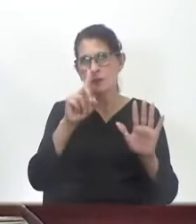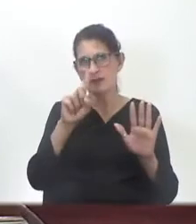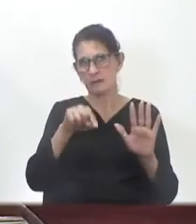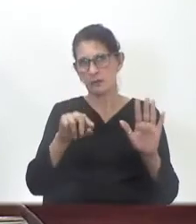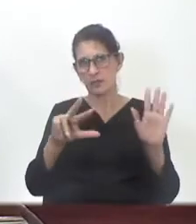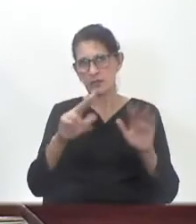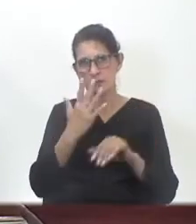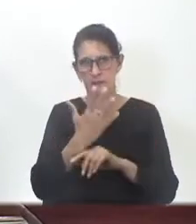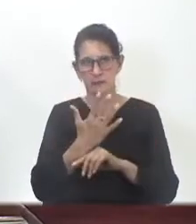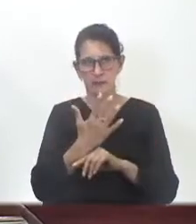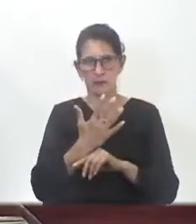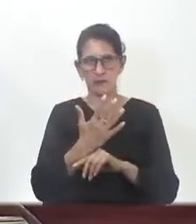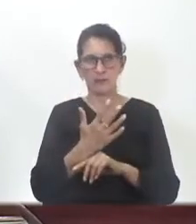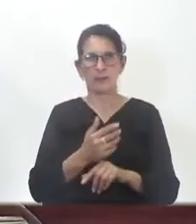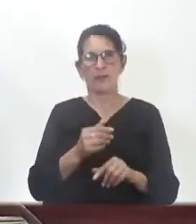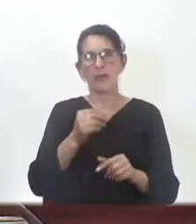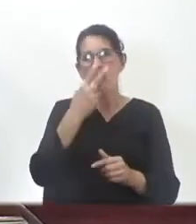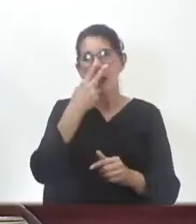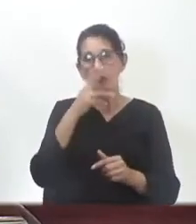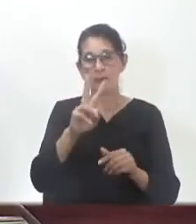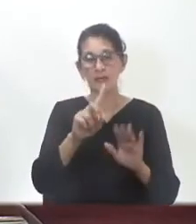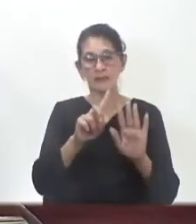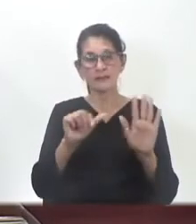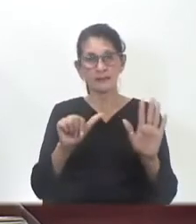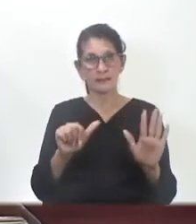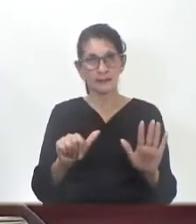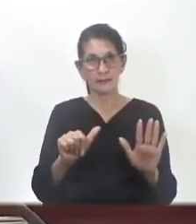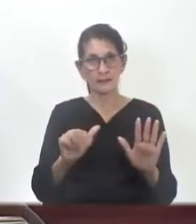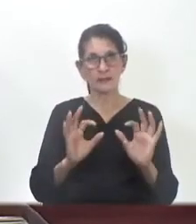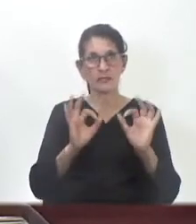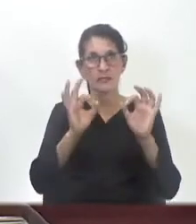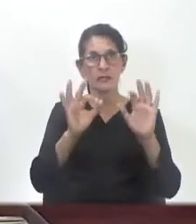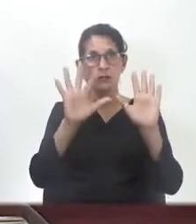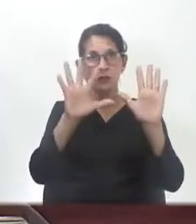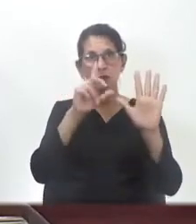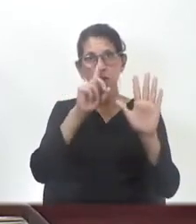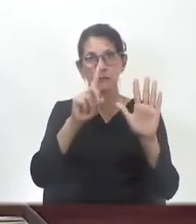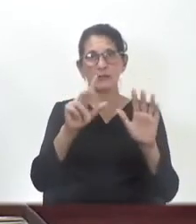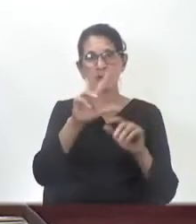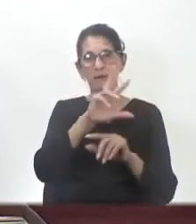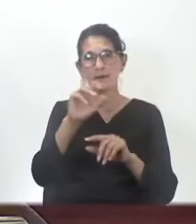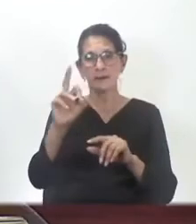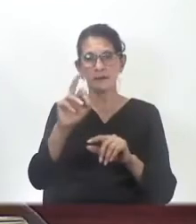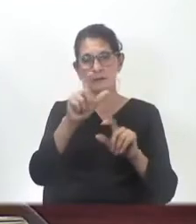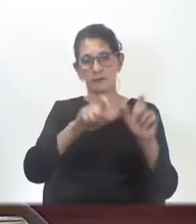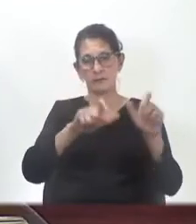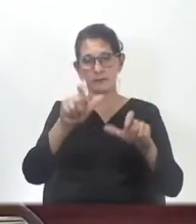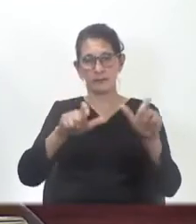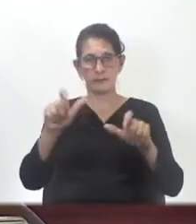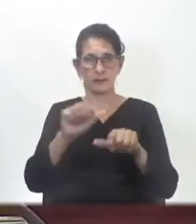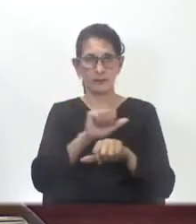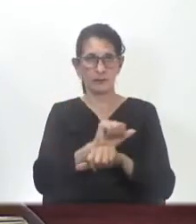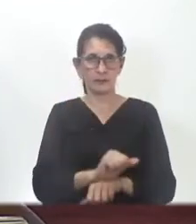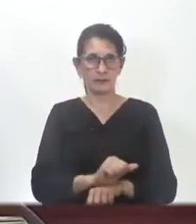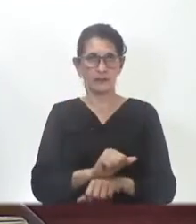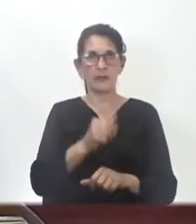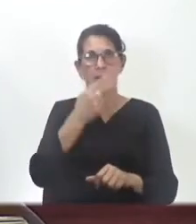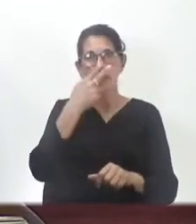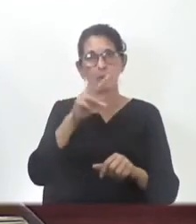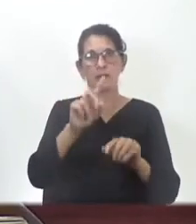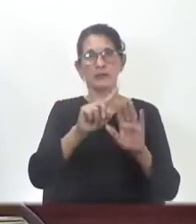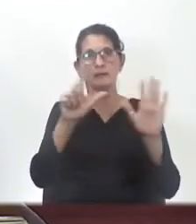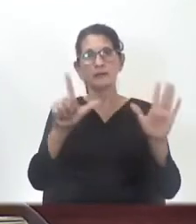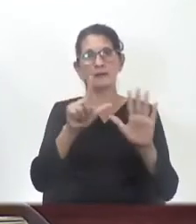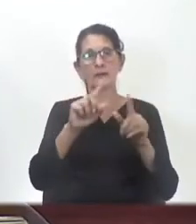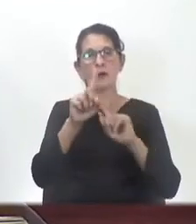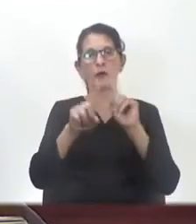9.185. Al 2016 llegamos con 10.303 personas privadas de libertad. Y a partir del 2017 superamos